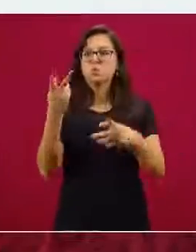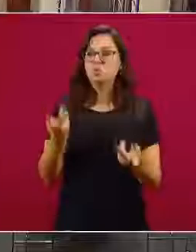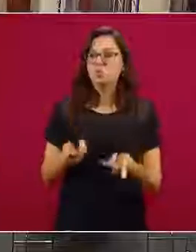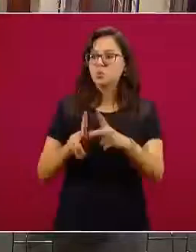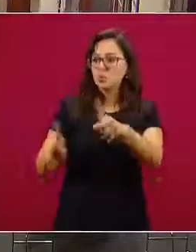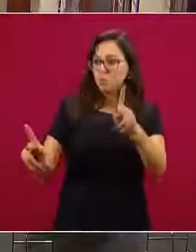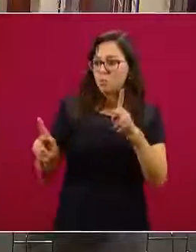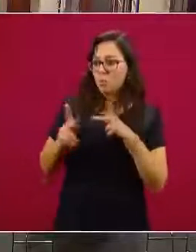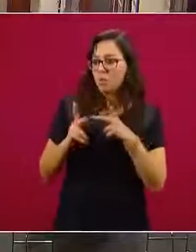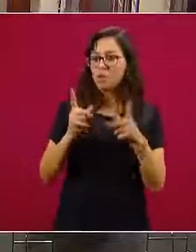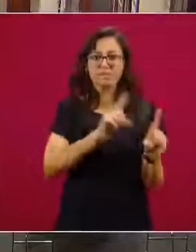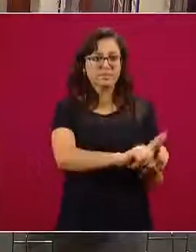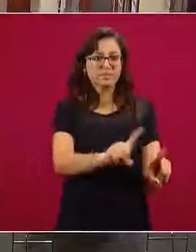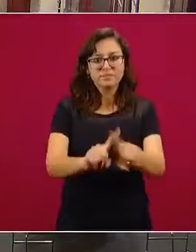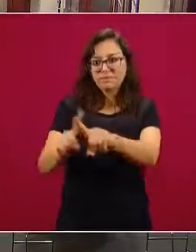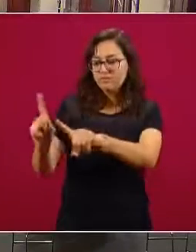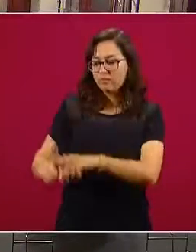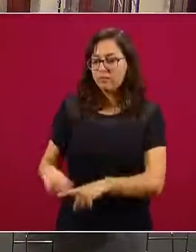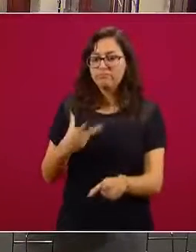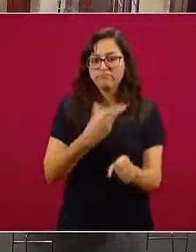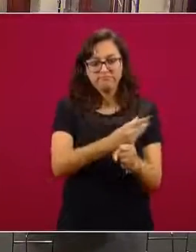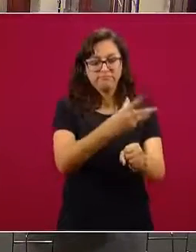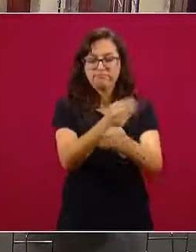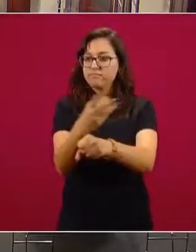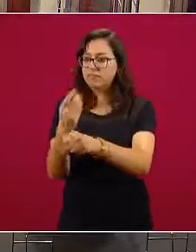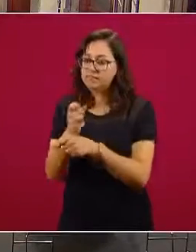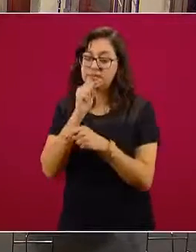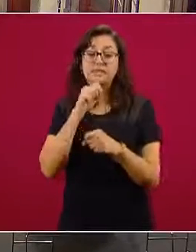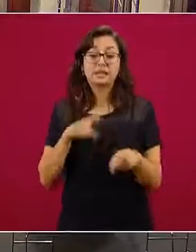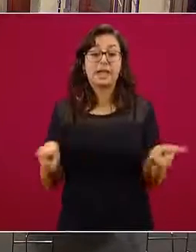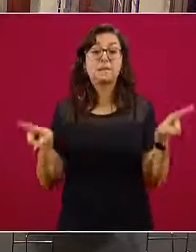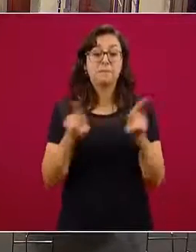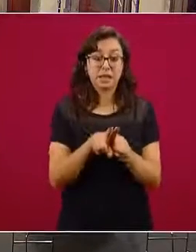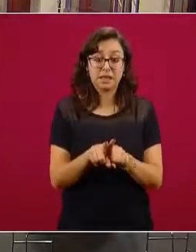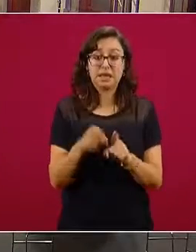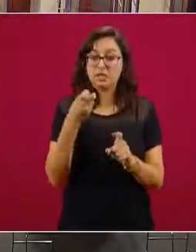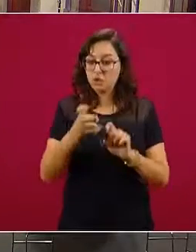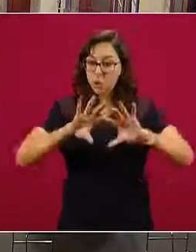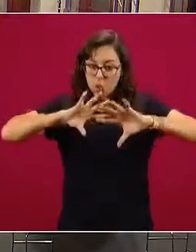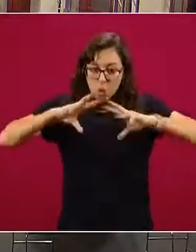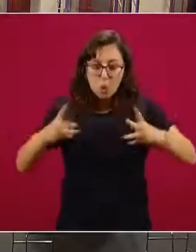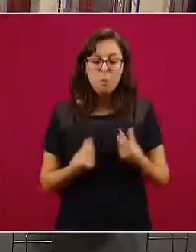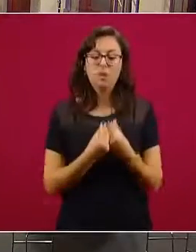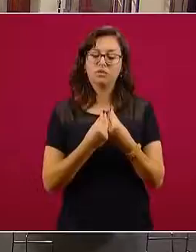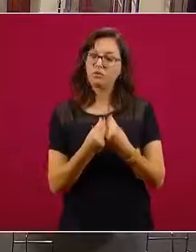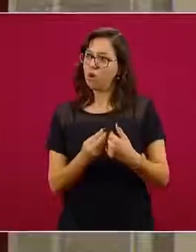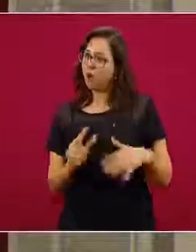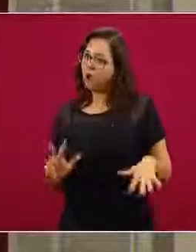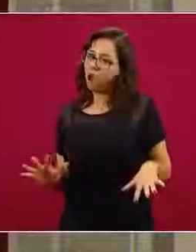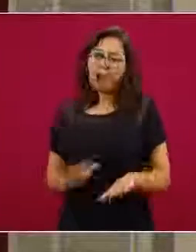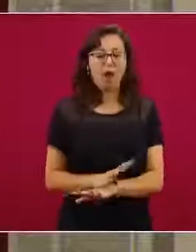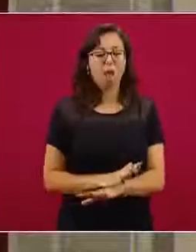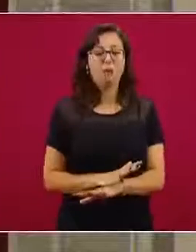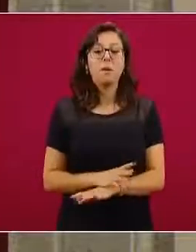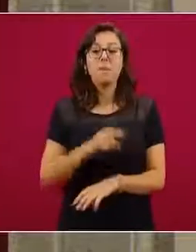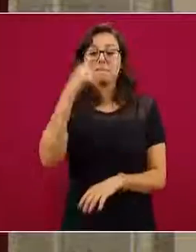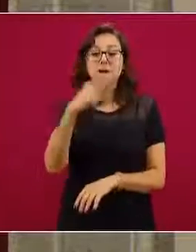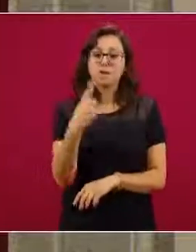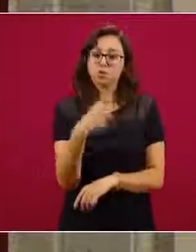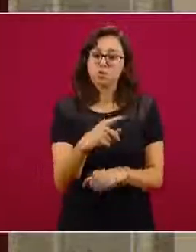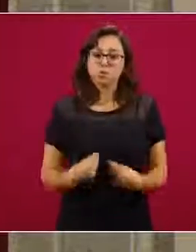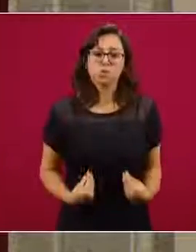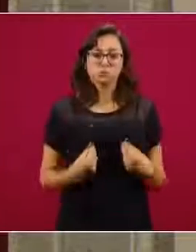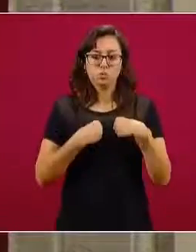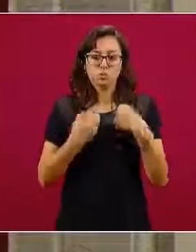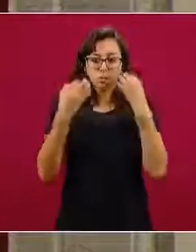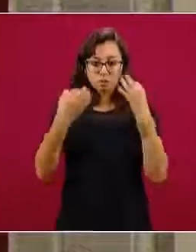las infraestructuras básicas, y que esto sea realmente una intervención integral que cambie radicalmente las condiciones de vida que